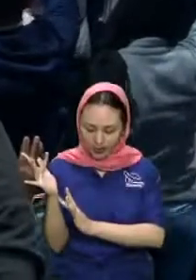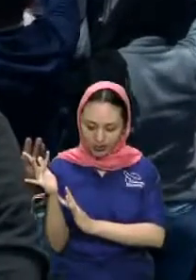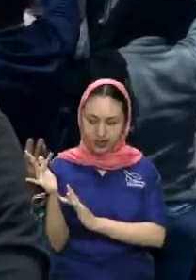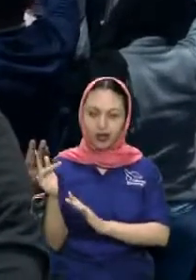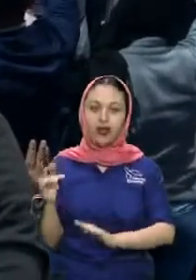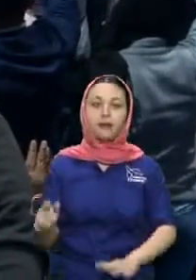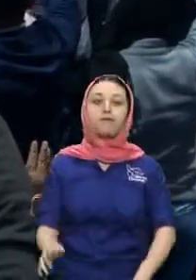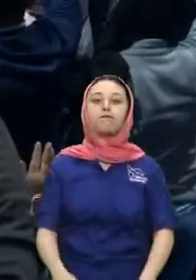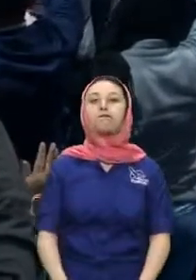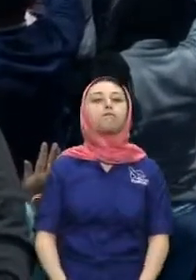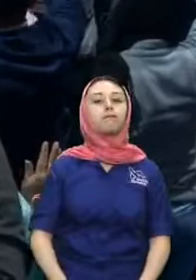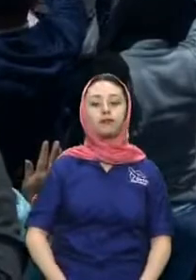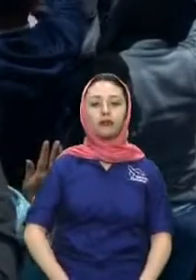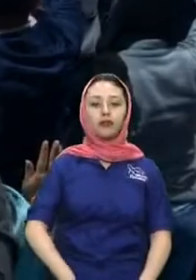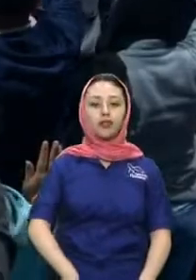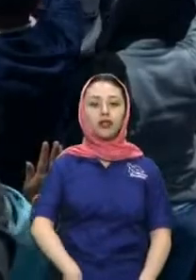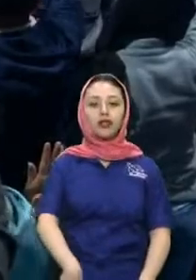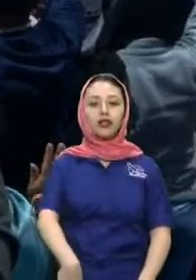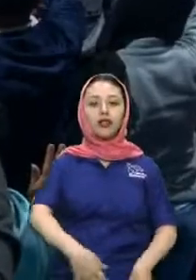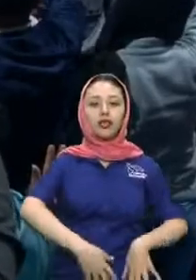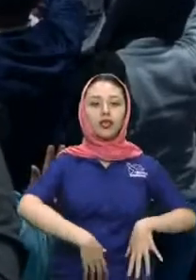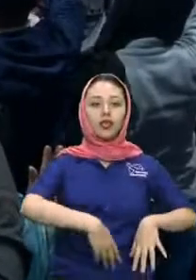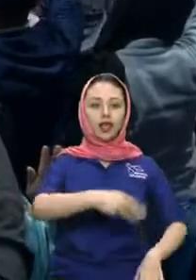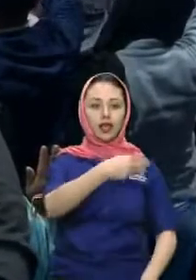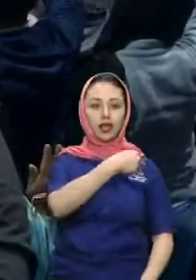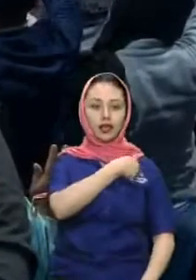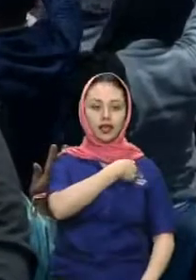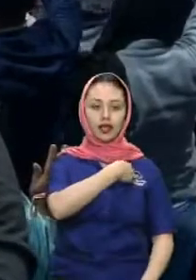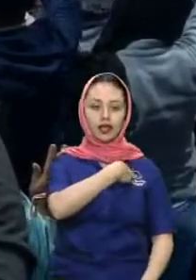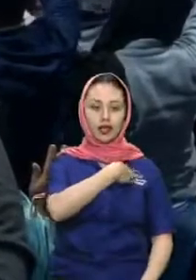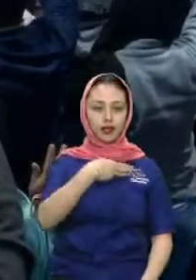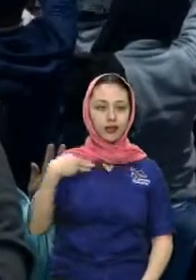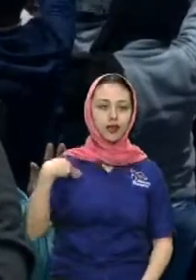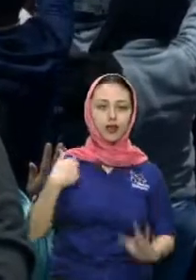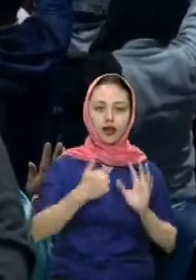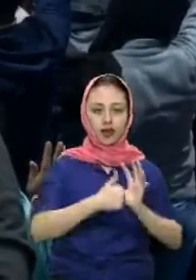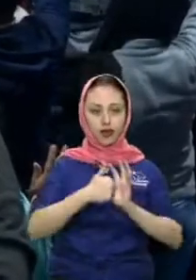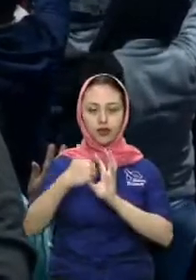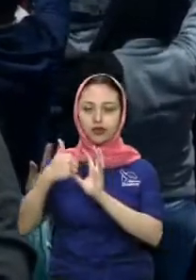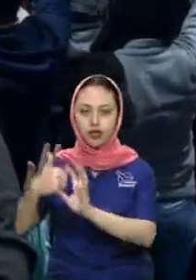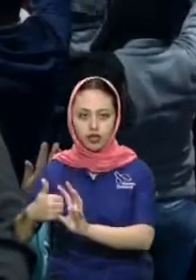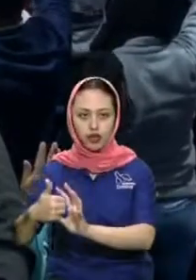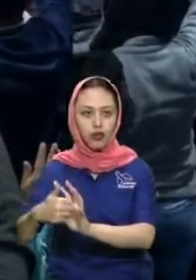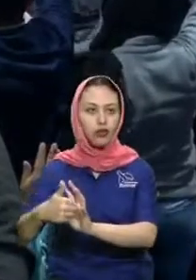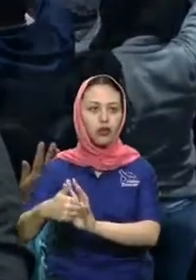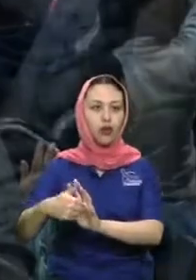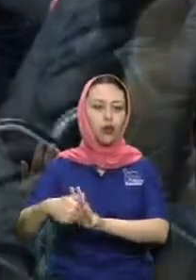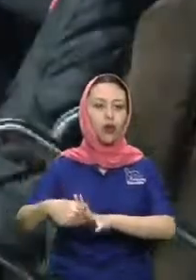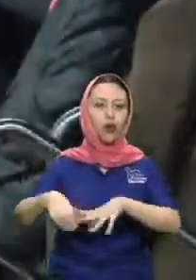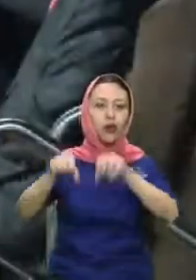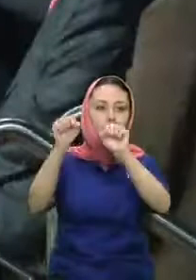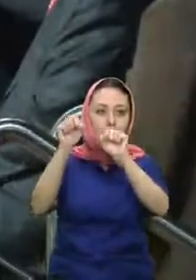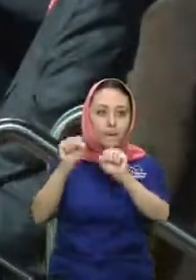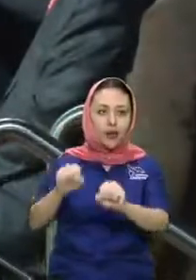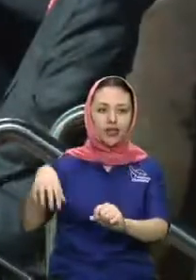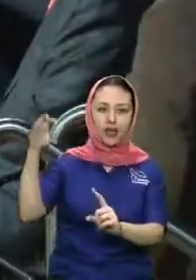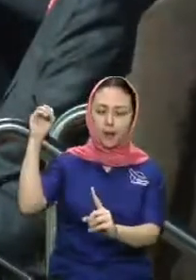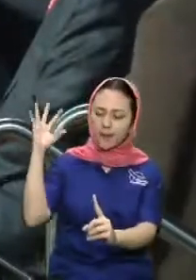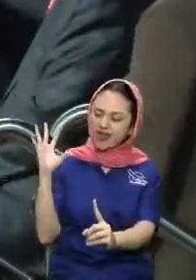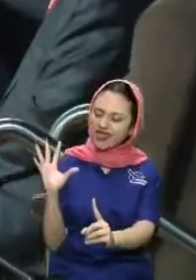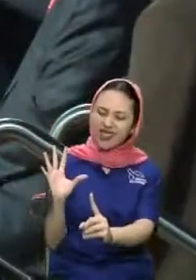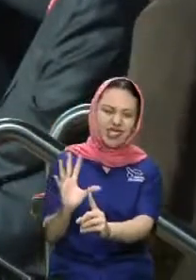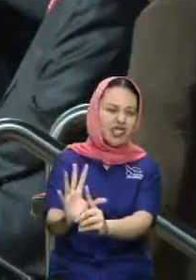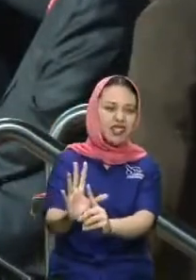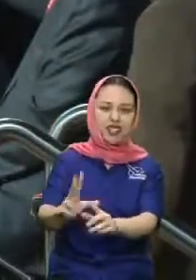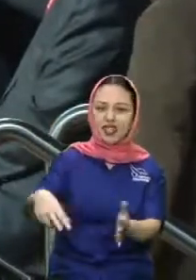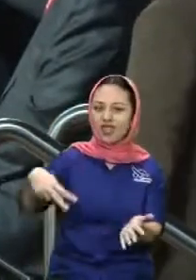alas apostólicas, Señor, sigan extendidas para cubrir a multitudes, Señor, para cubrir